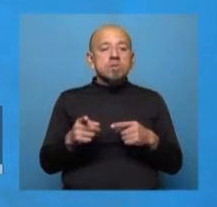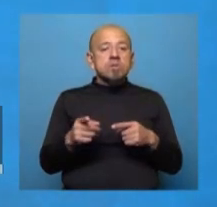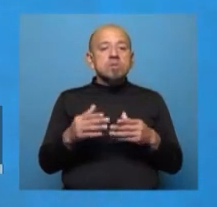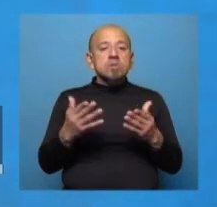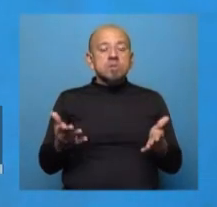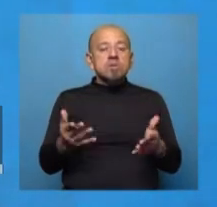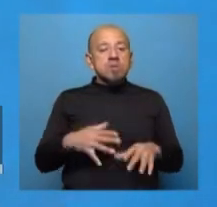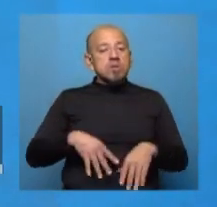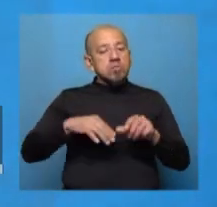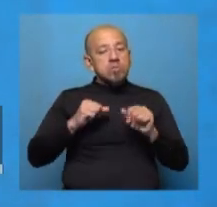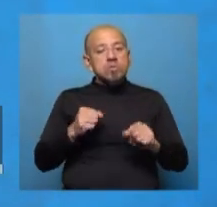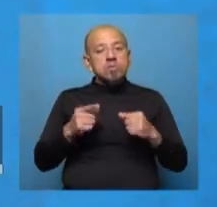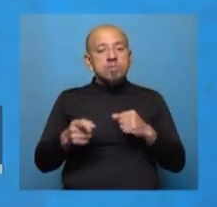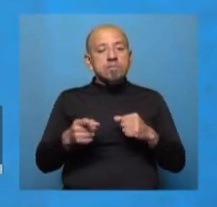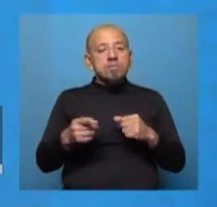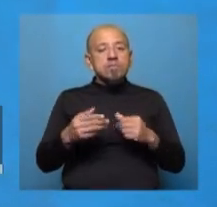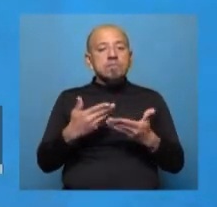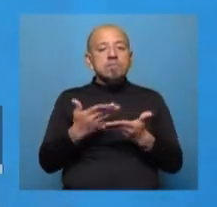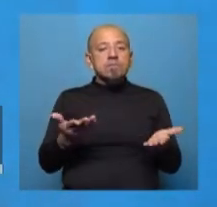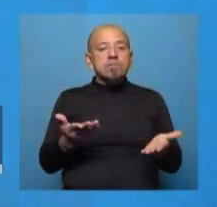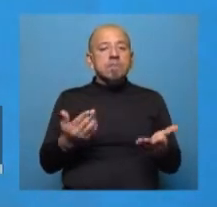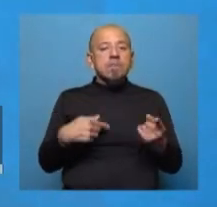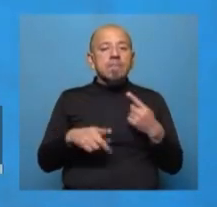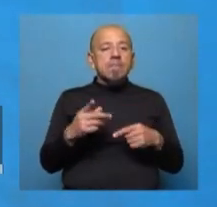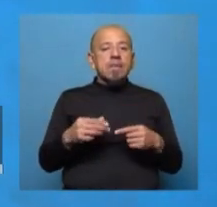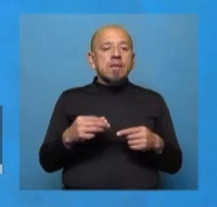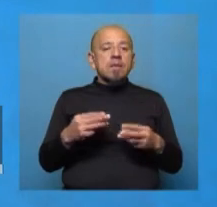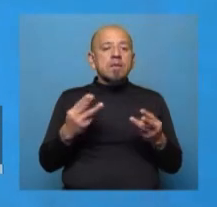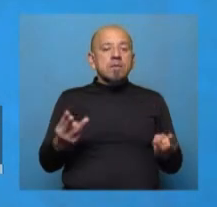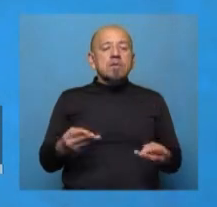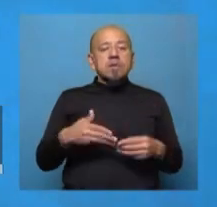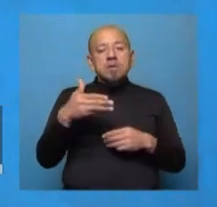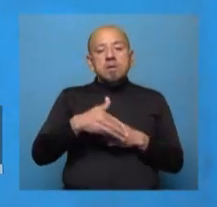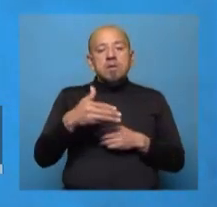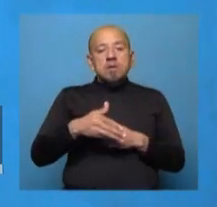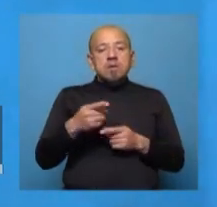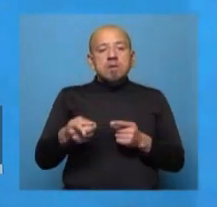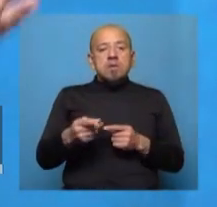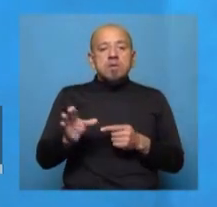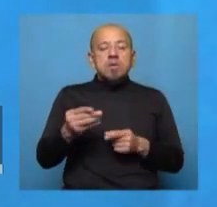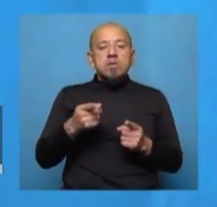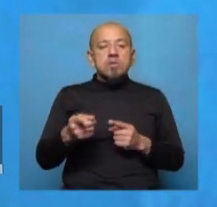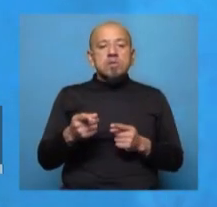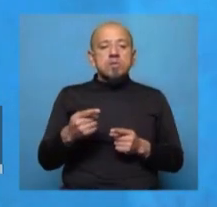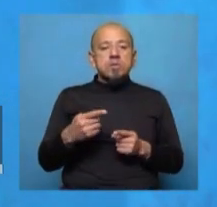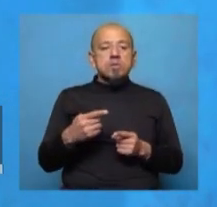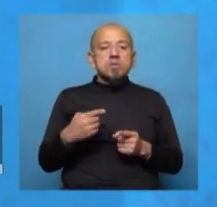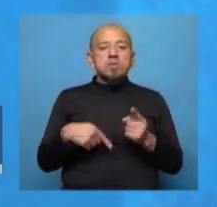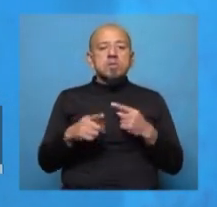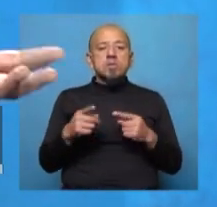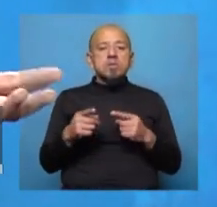y de compromiso nacional a través de la creación de un ámbito plural participativo con todos los